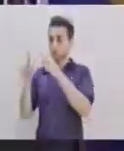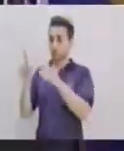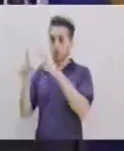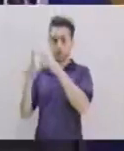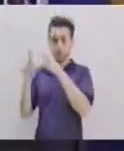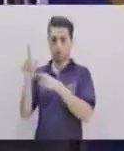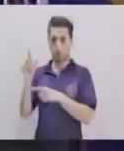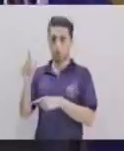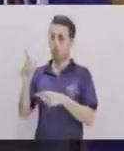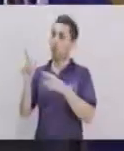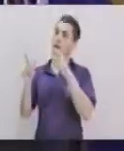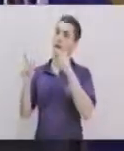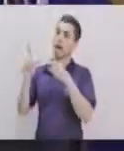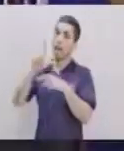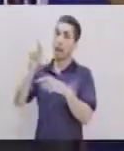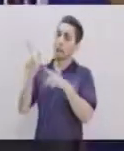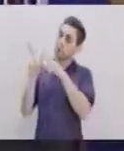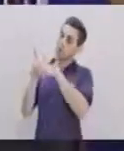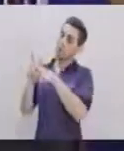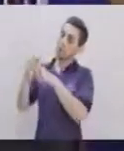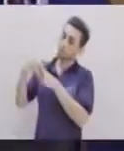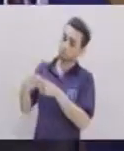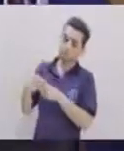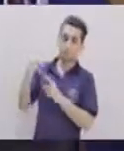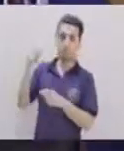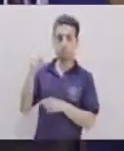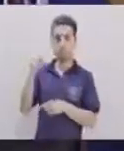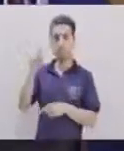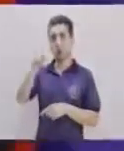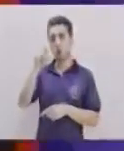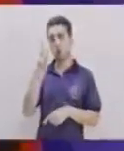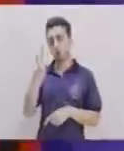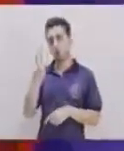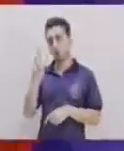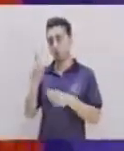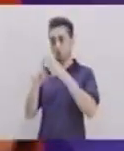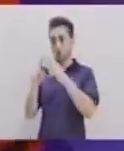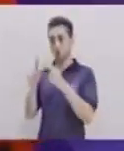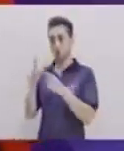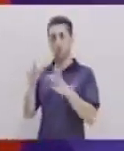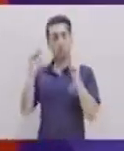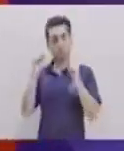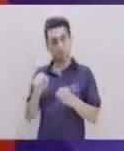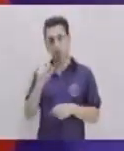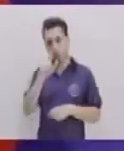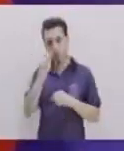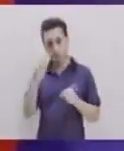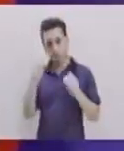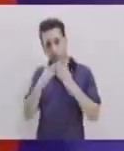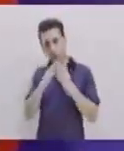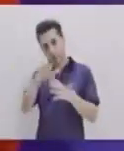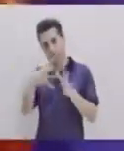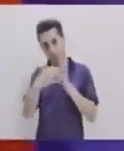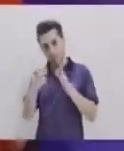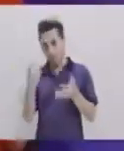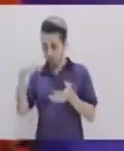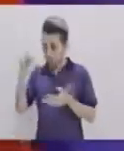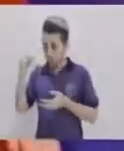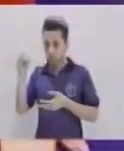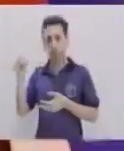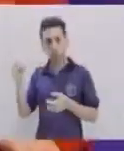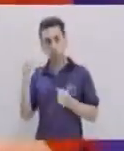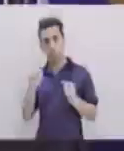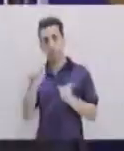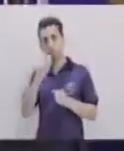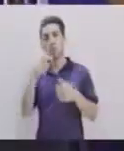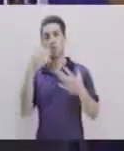bien, el de en medio está por acá y los otros dos. Yo sé que lo van a hacer en la casa para que hagan trabajos muy lindos. Pueden